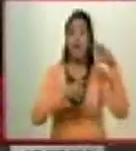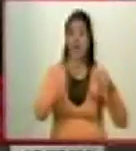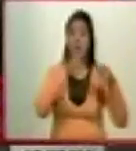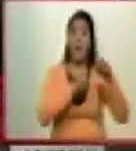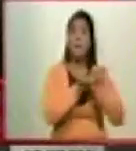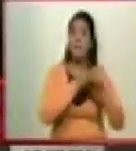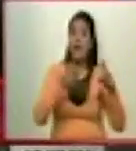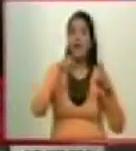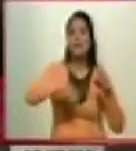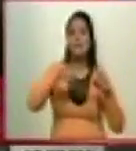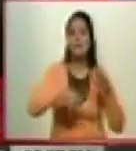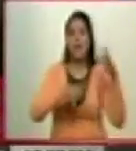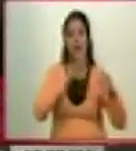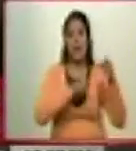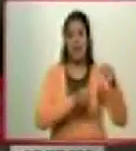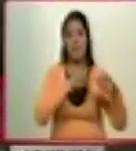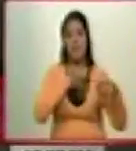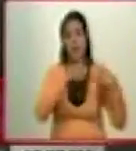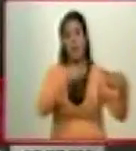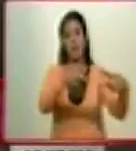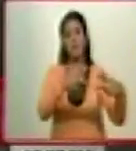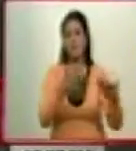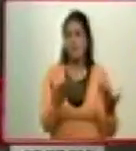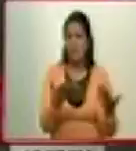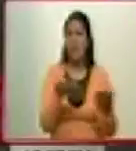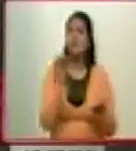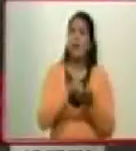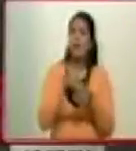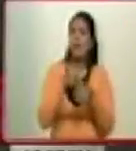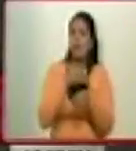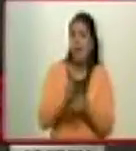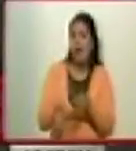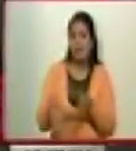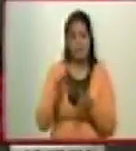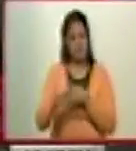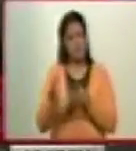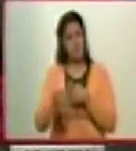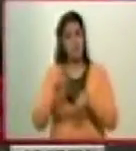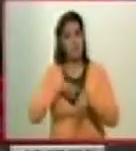leche para producir. ¿Hasta cuándo vamos a dilatar eso?